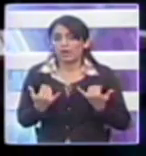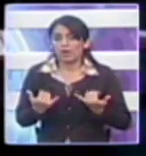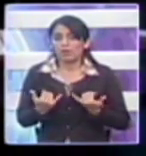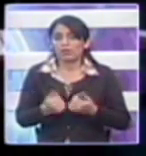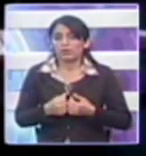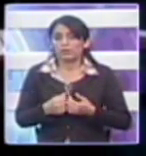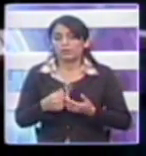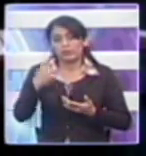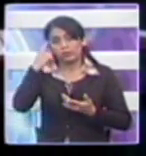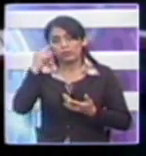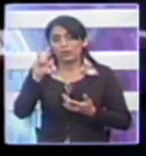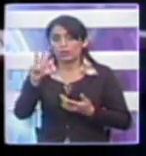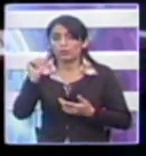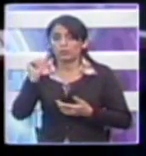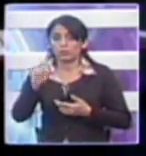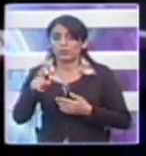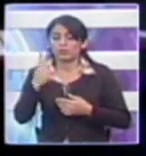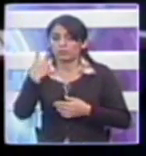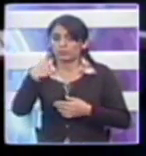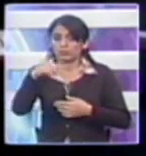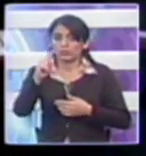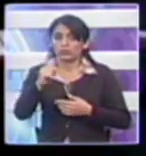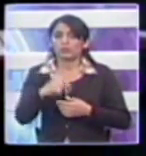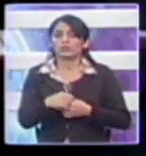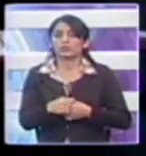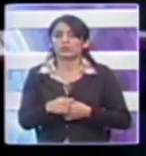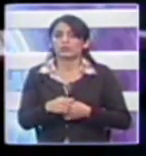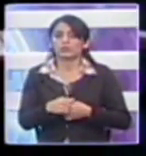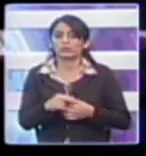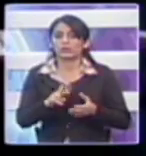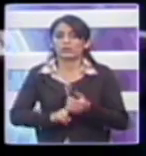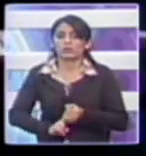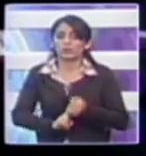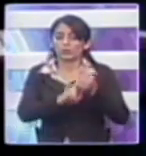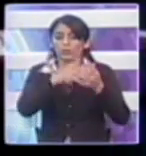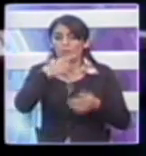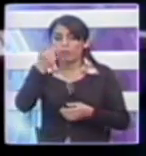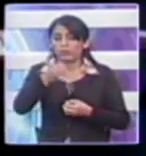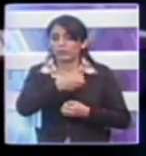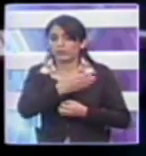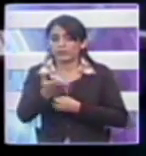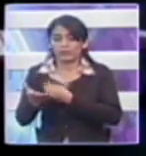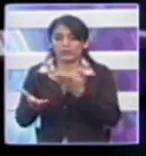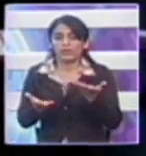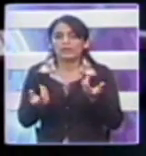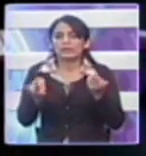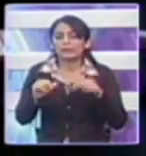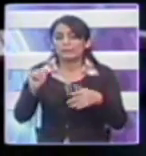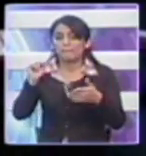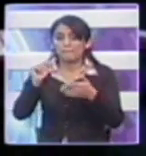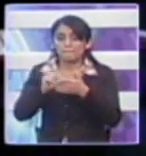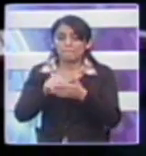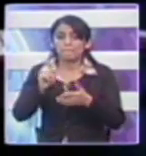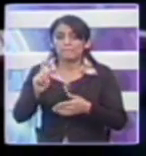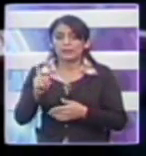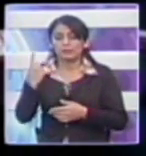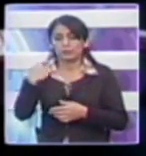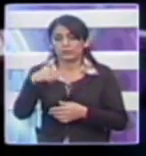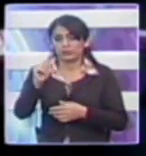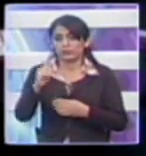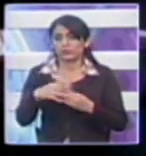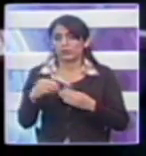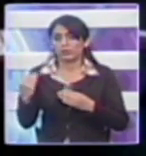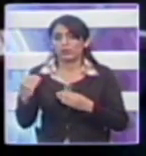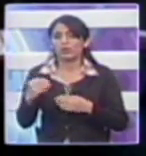millones serán asignación directa de recursos públicos y 1 mil millones de dólares serán asignaciones de la